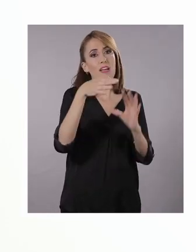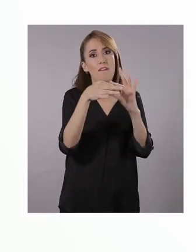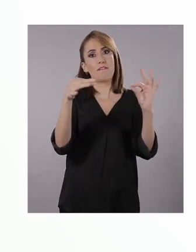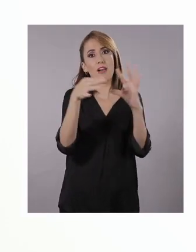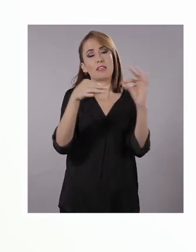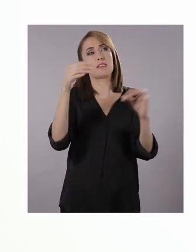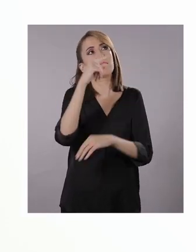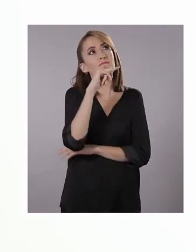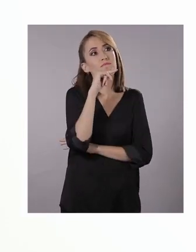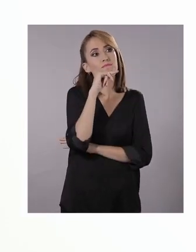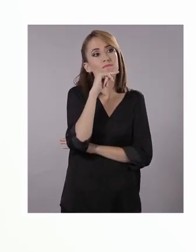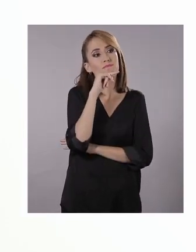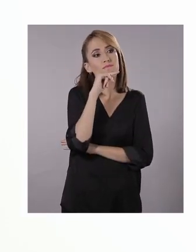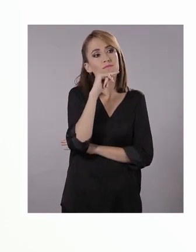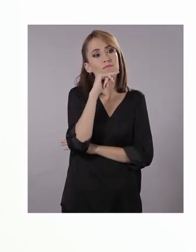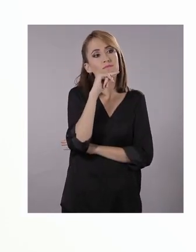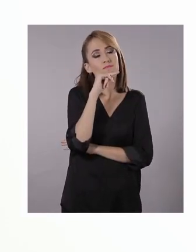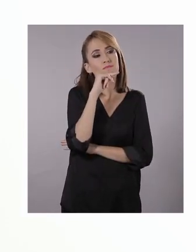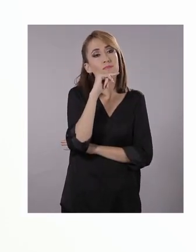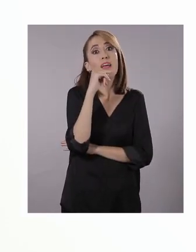Piensen, chicos, piensen.